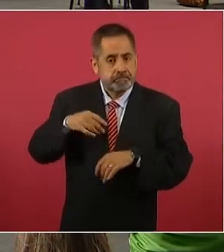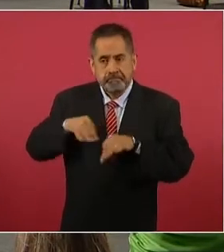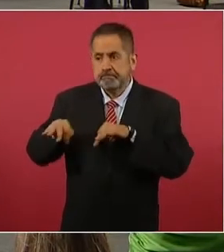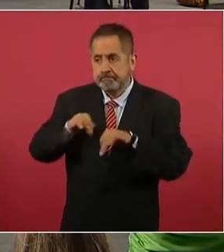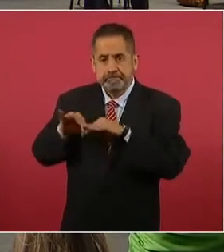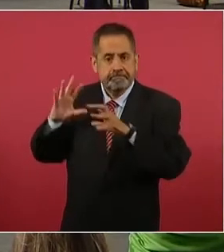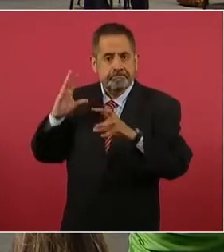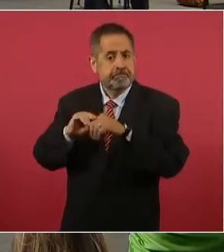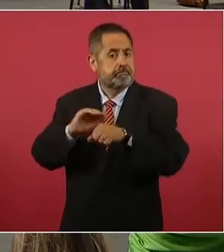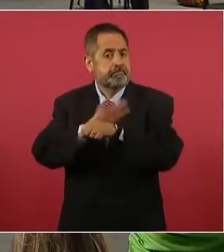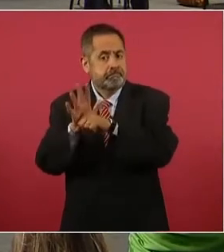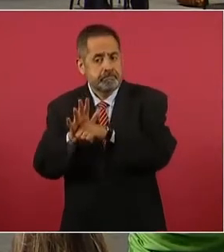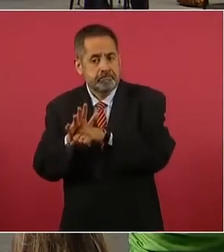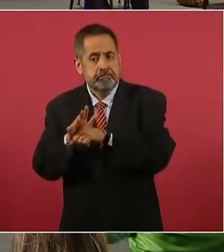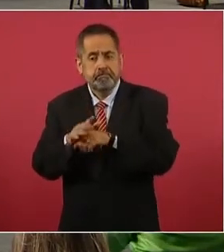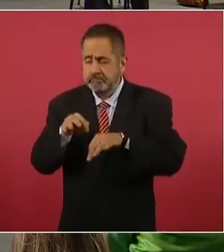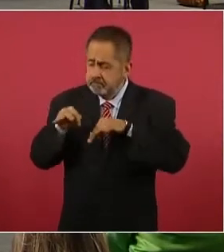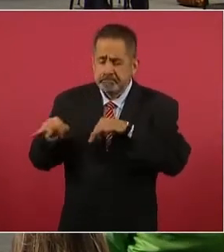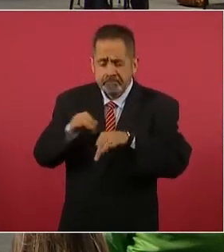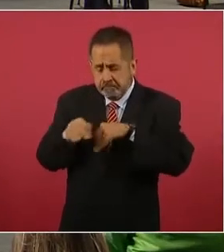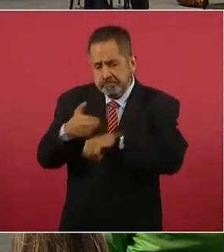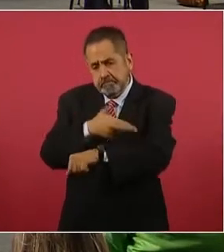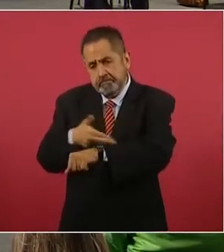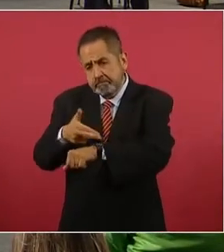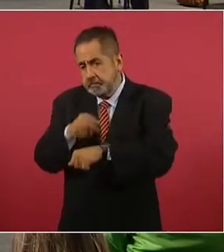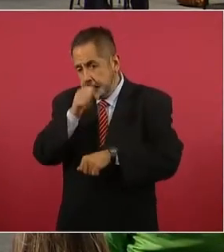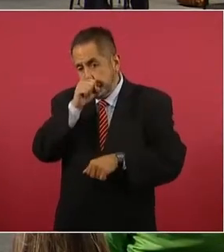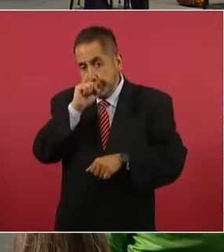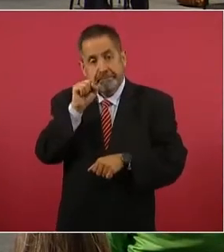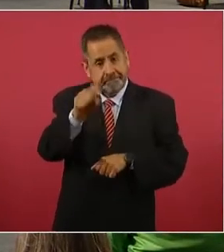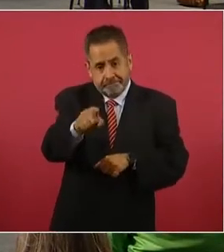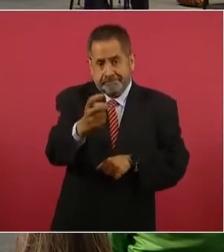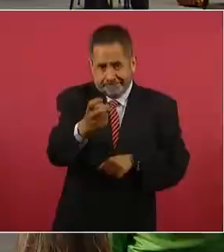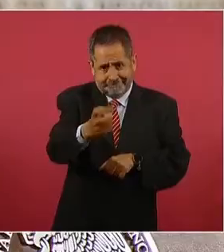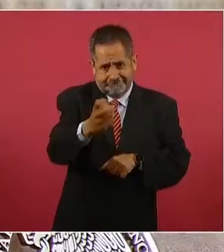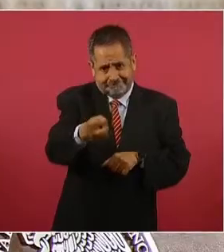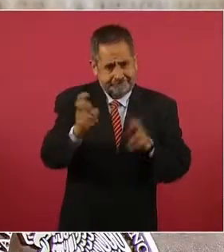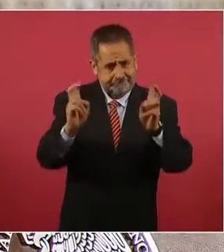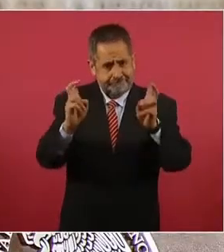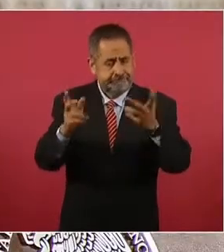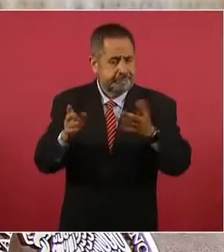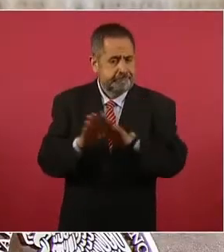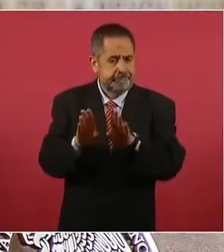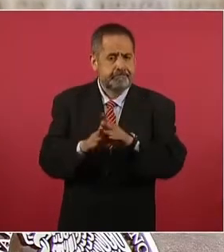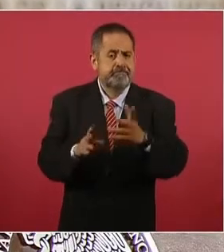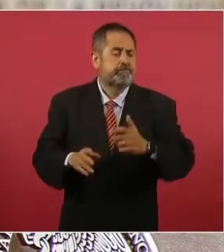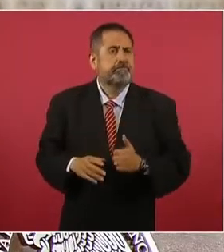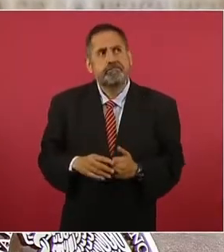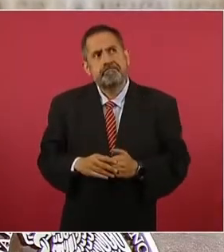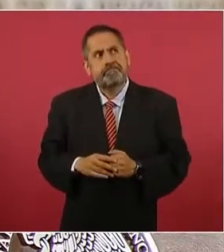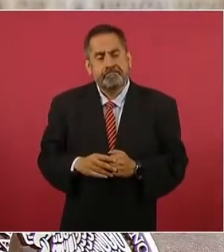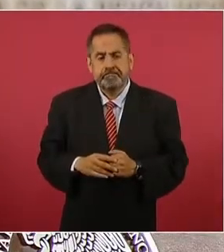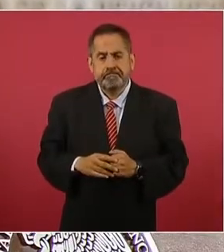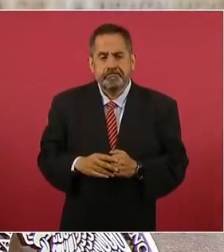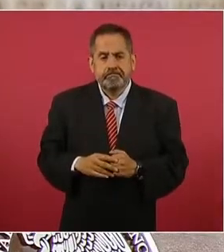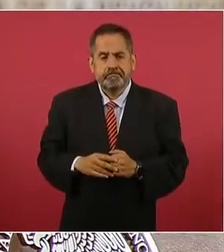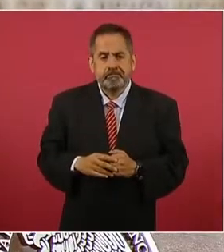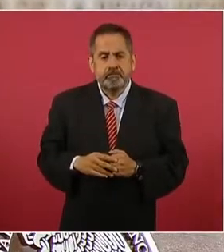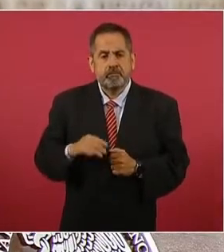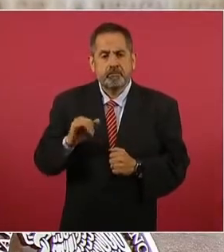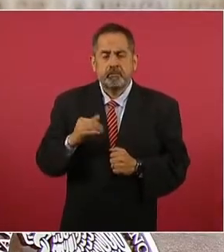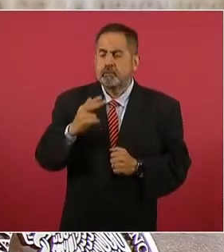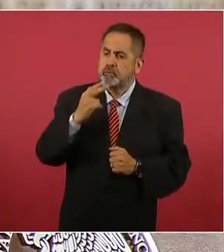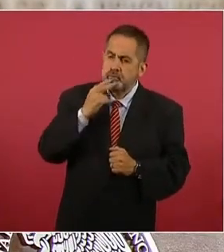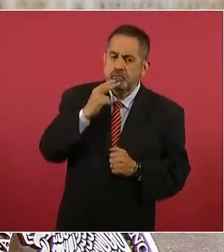trabajando durante la pandemia fue justamente la tecnificación y el